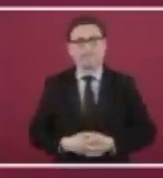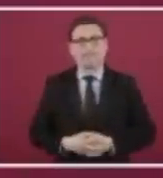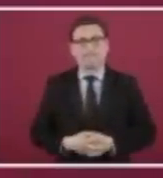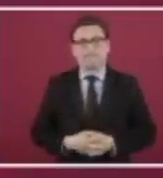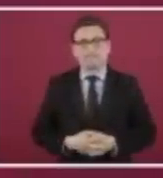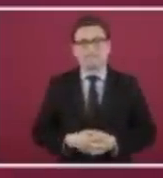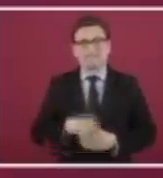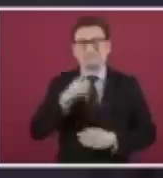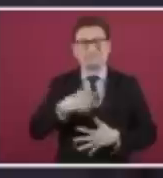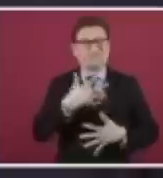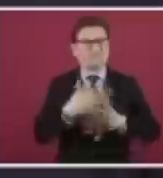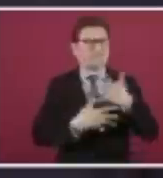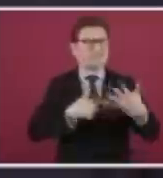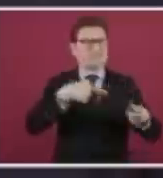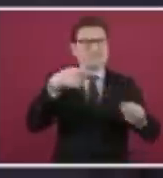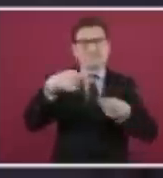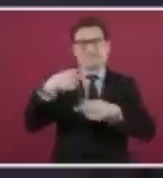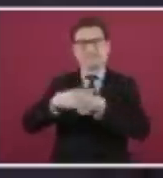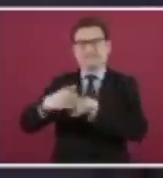Mucha violencia.